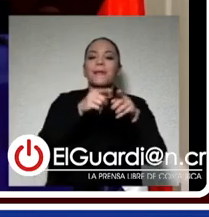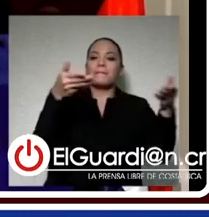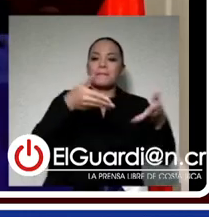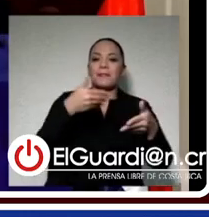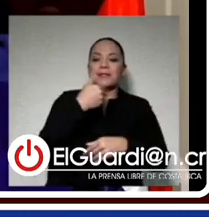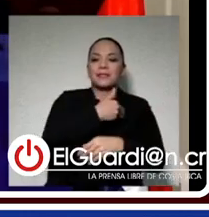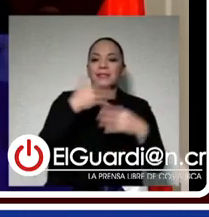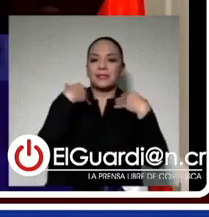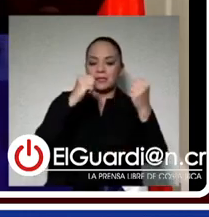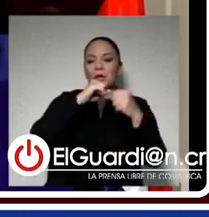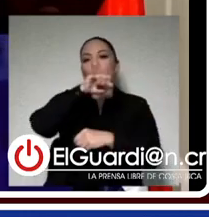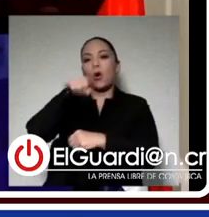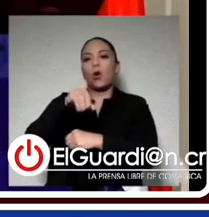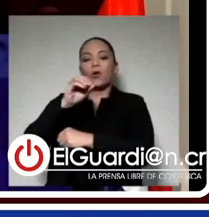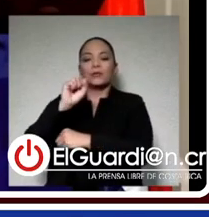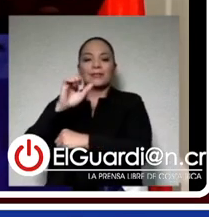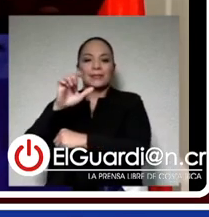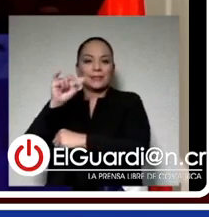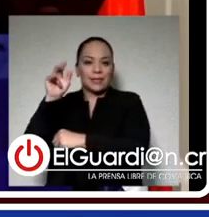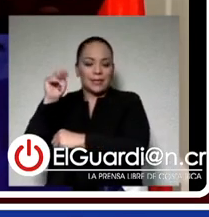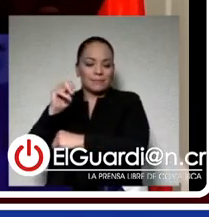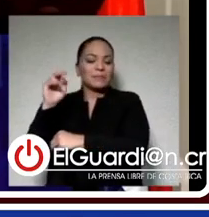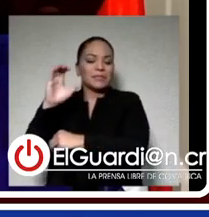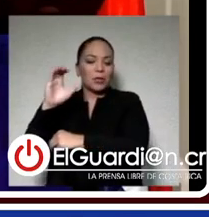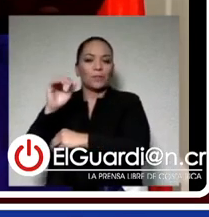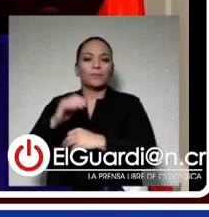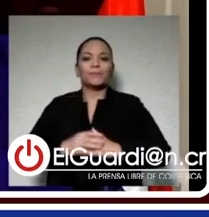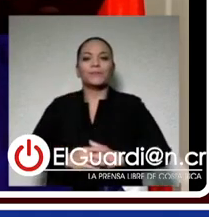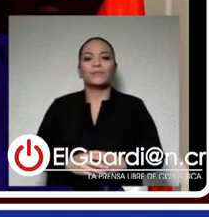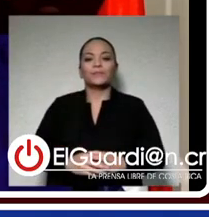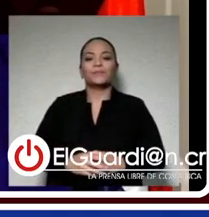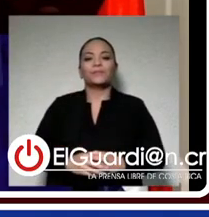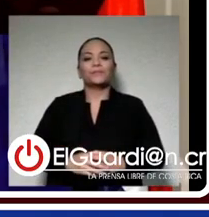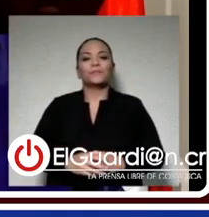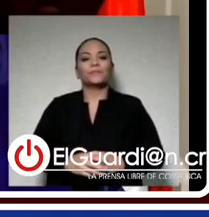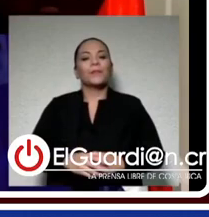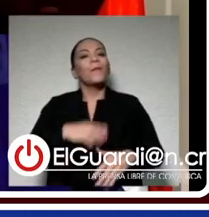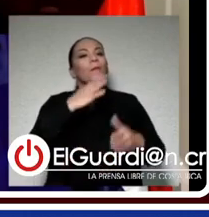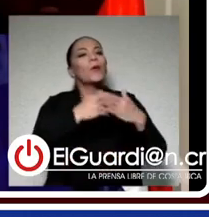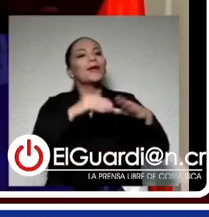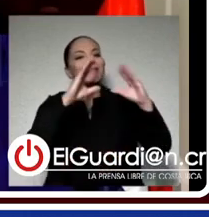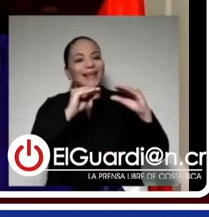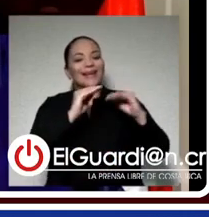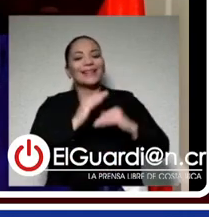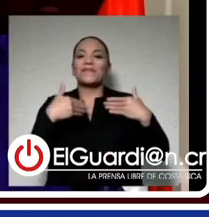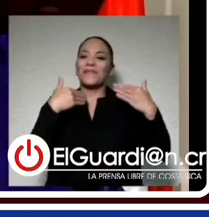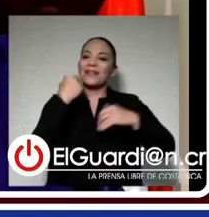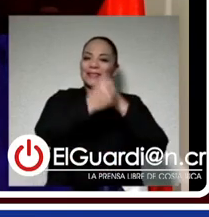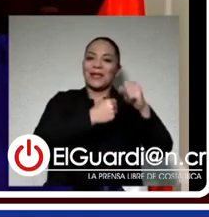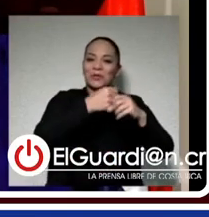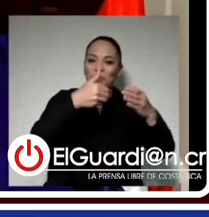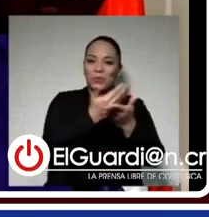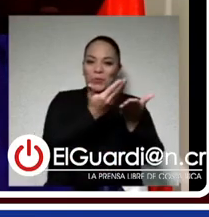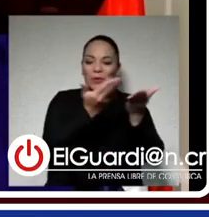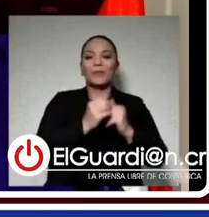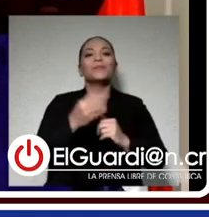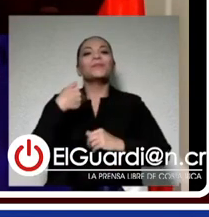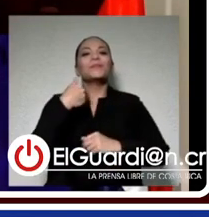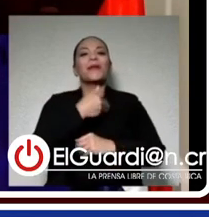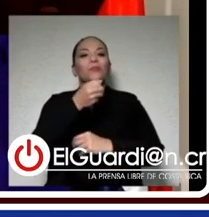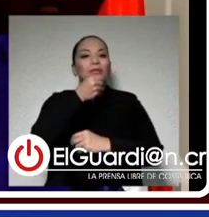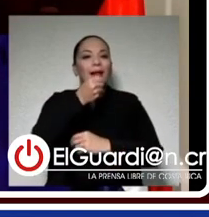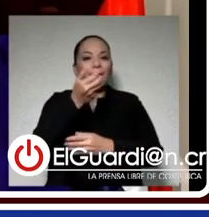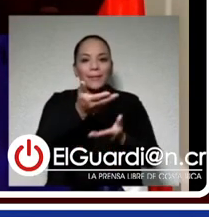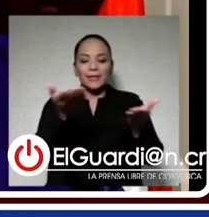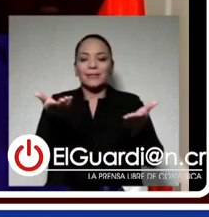de Salud, doña Jocelyn Chacón Madrigal. Don Rodrigo. Muy buenas tardes. Feliz año nuevo a los miembros de la